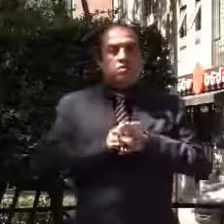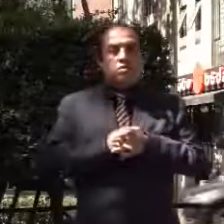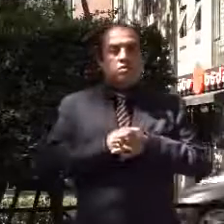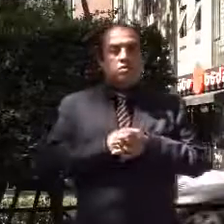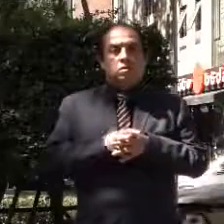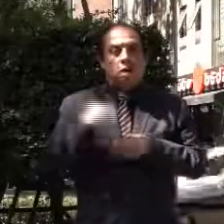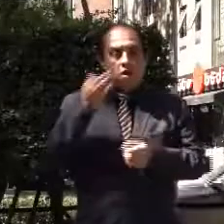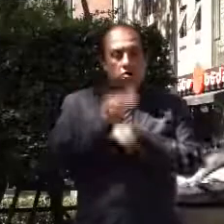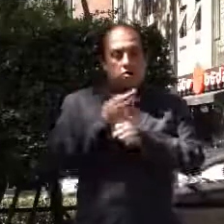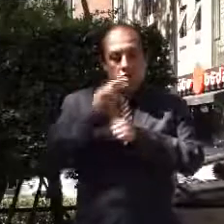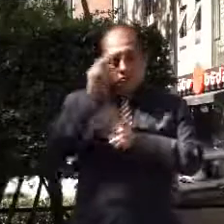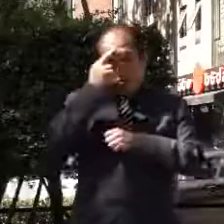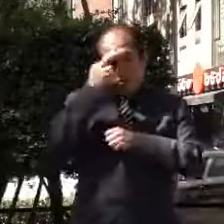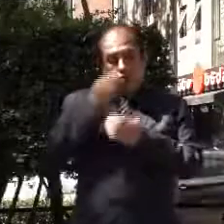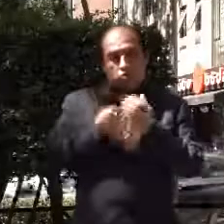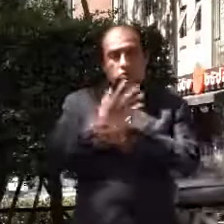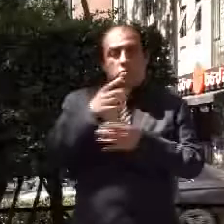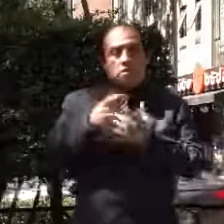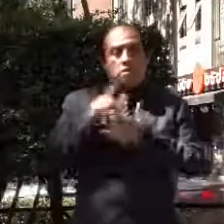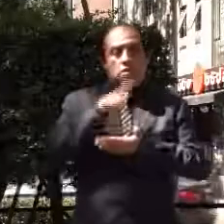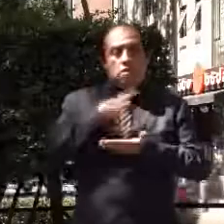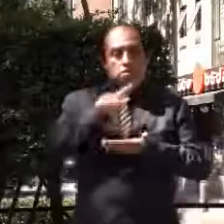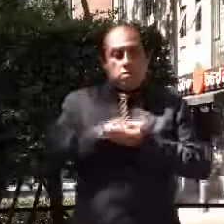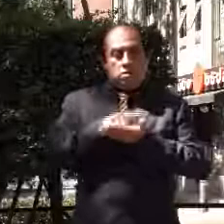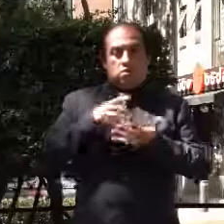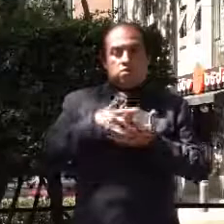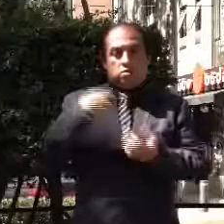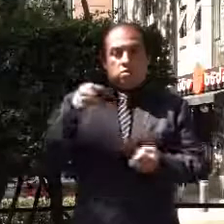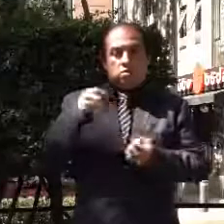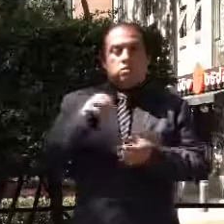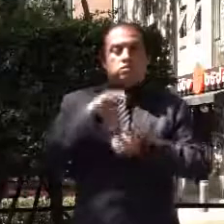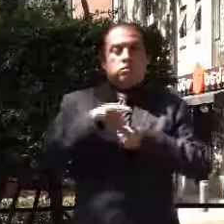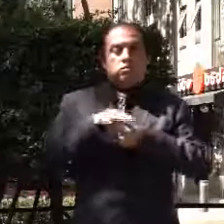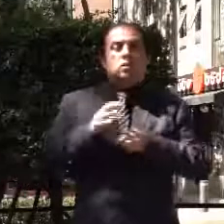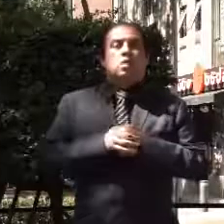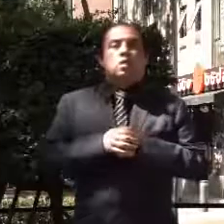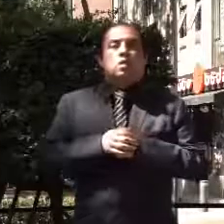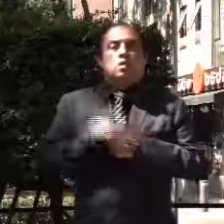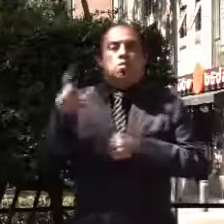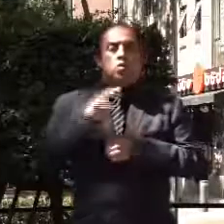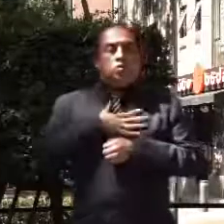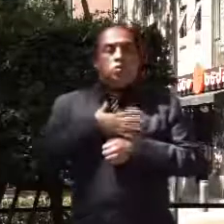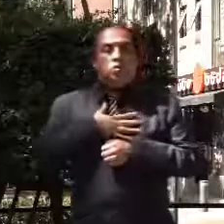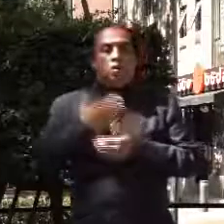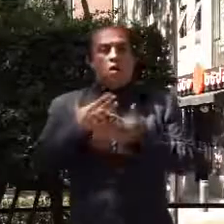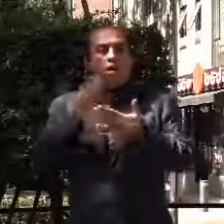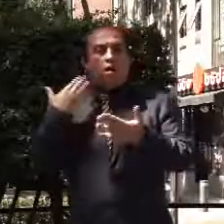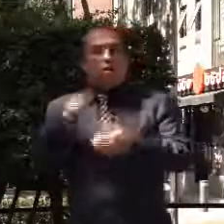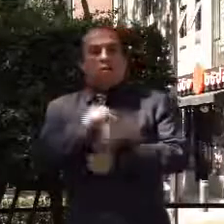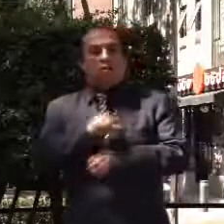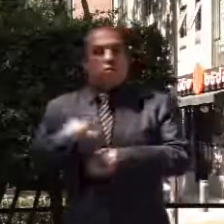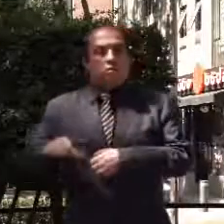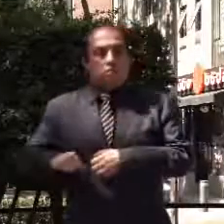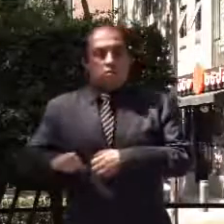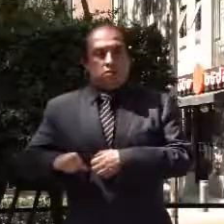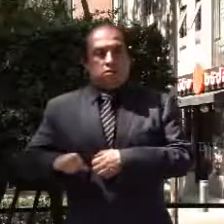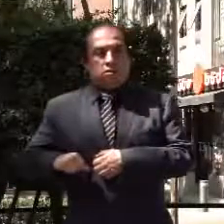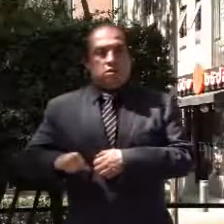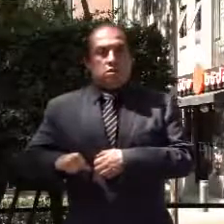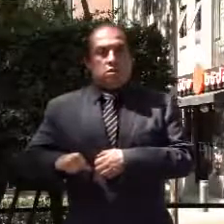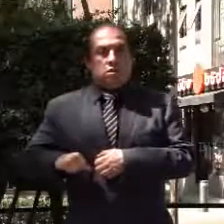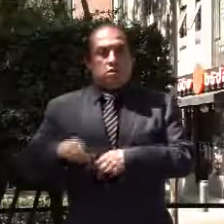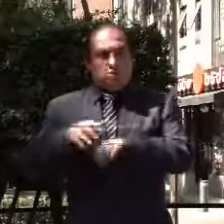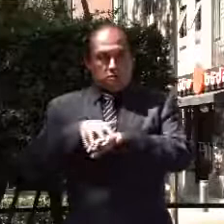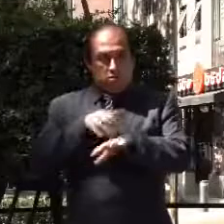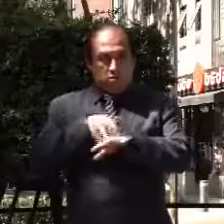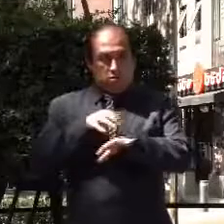nueva ley electoral, pero por ejemplo en mi caso, cuando fui jefa delegacional en Tlalpan y quise competir para la jefatura de gobierno,